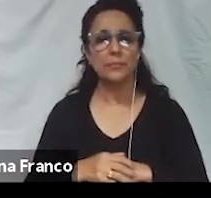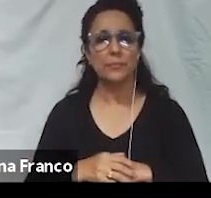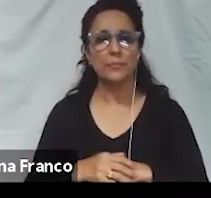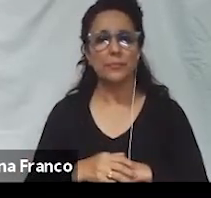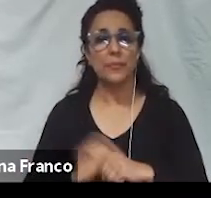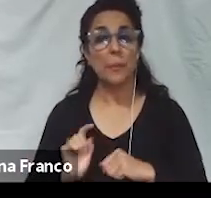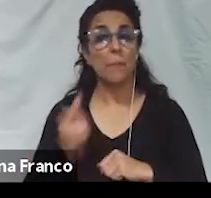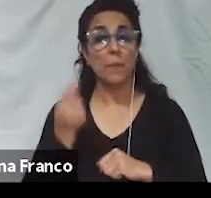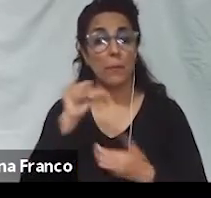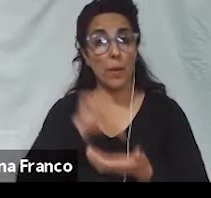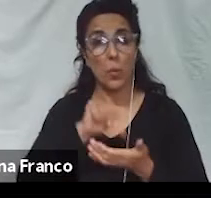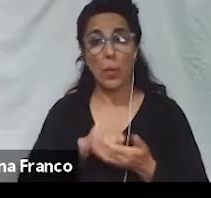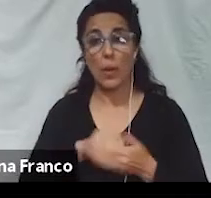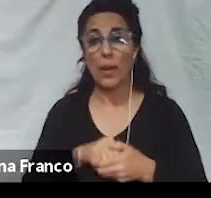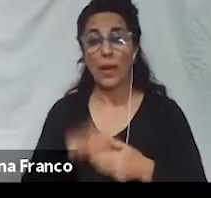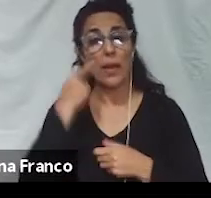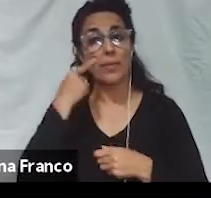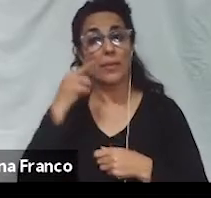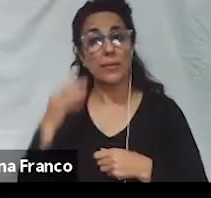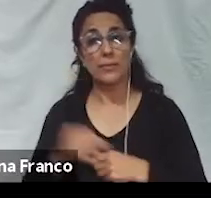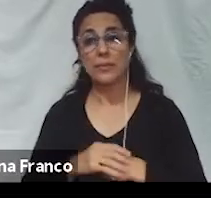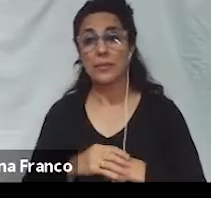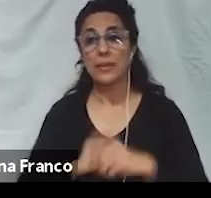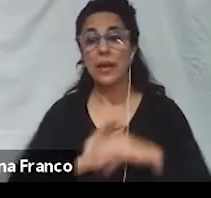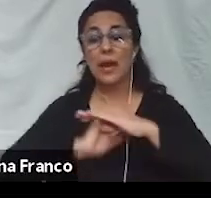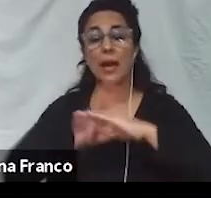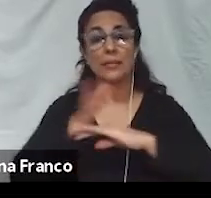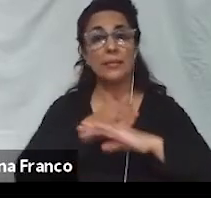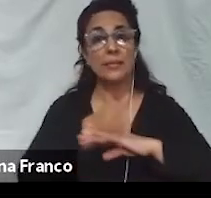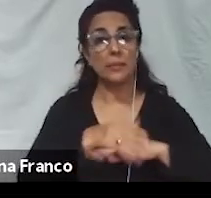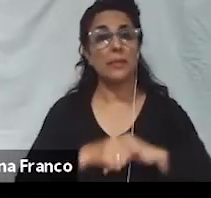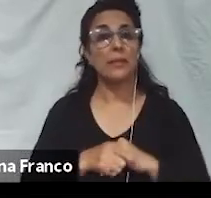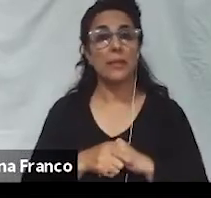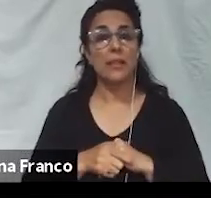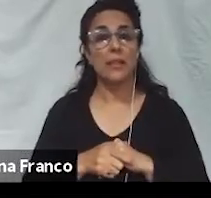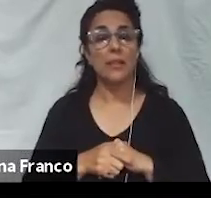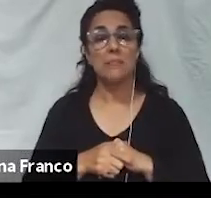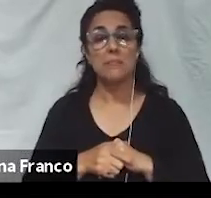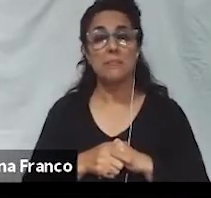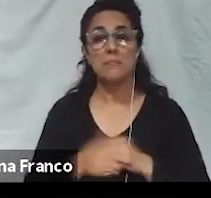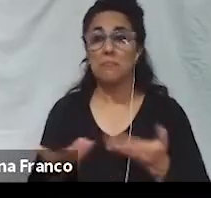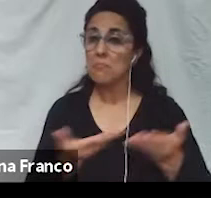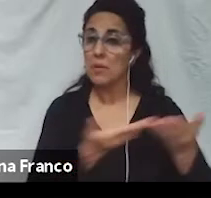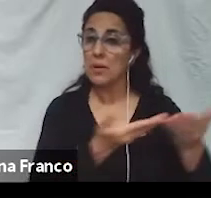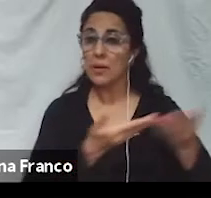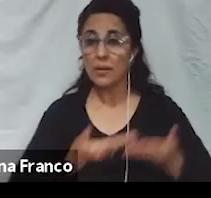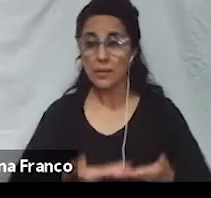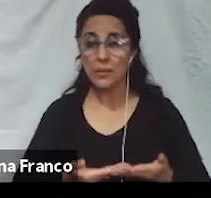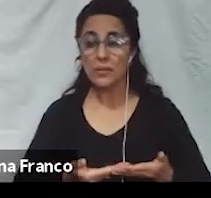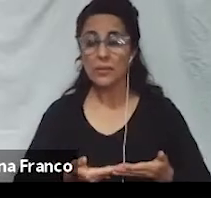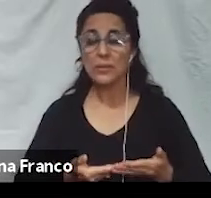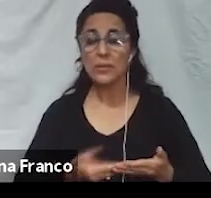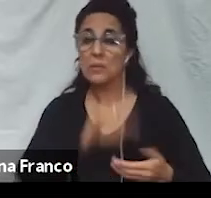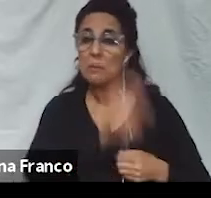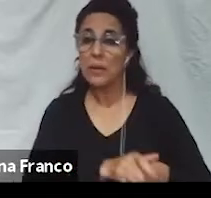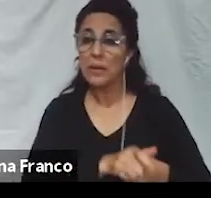Bueno, en primer lugar, el tester o la tester o el tester de accesibilidad va a recibir su cliente